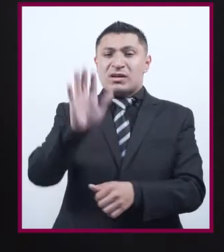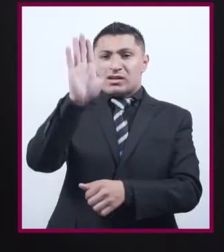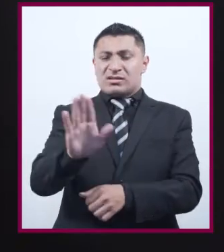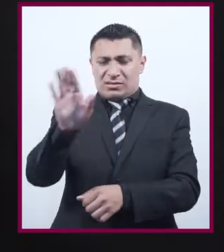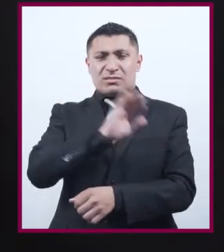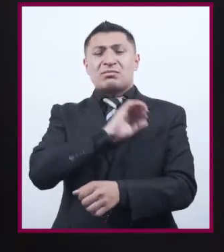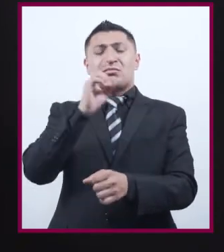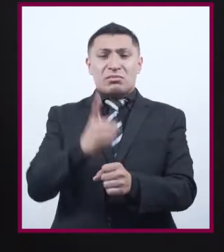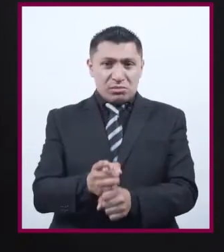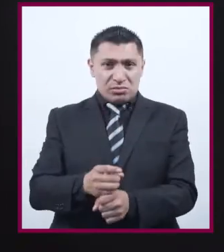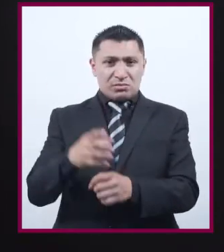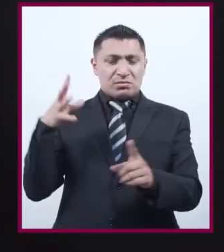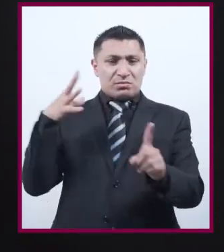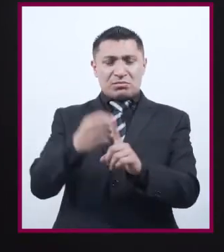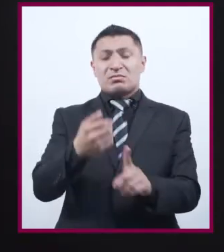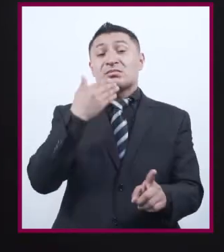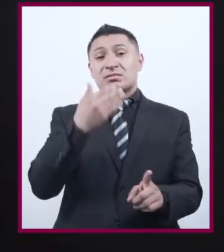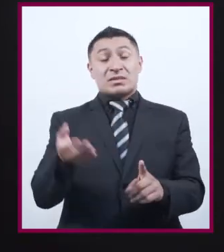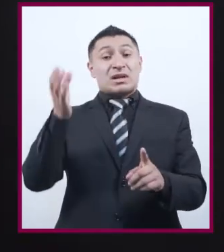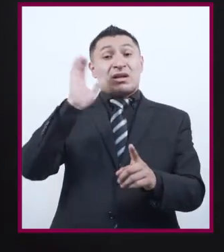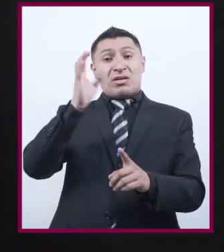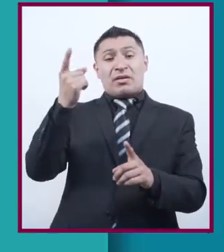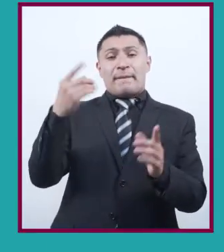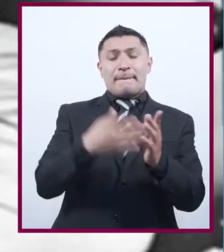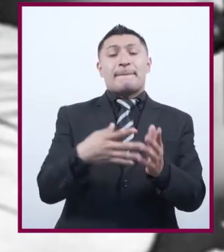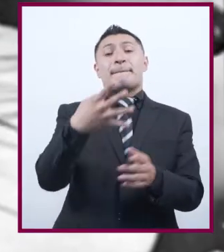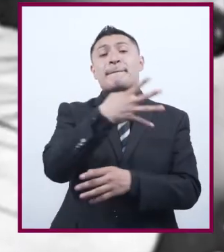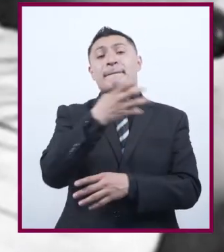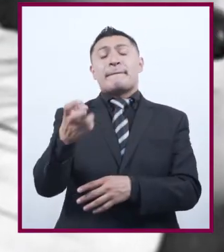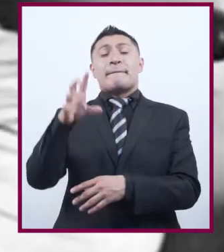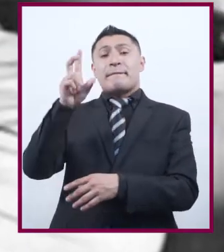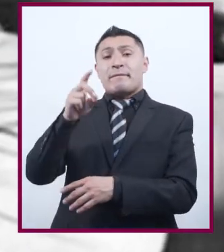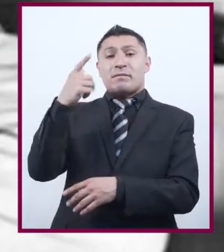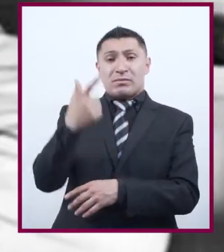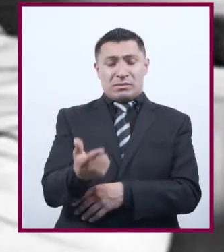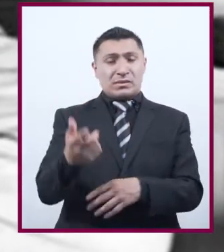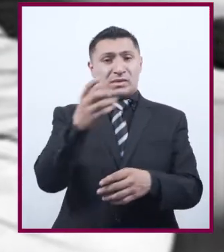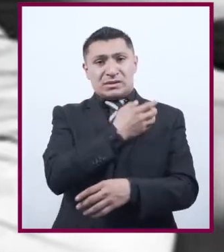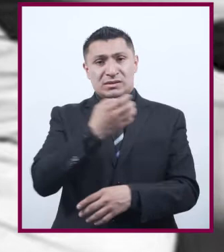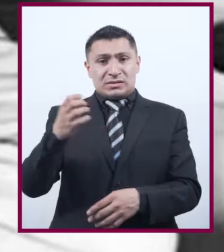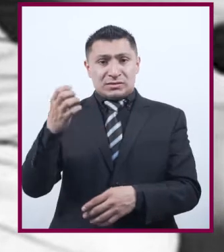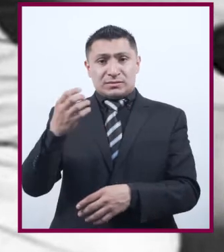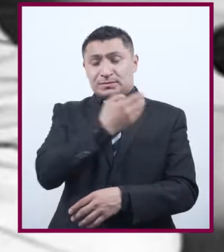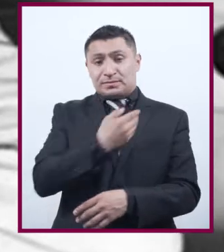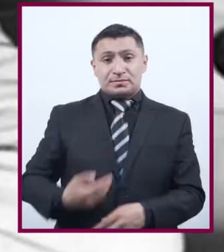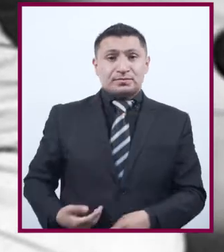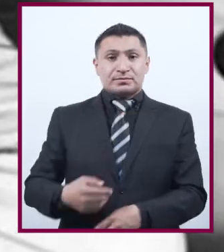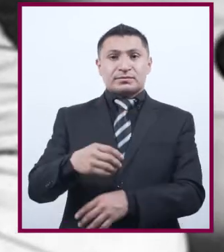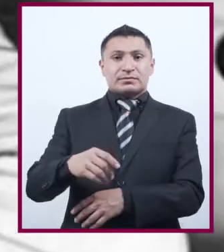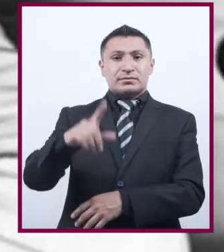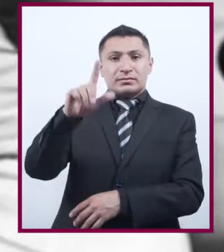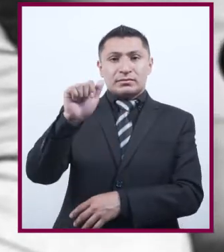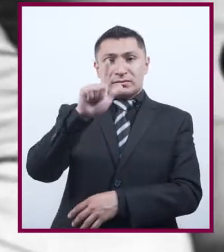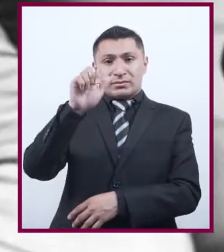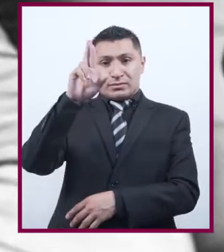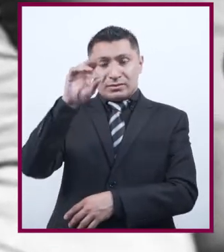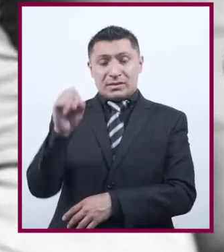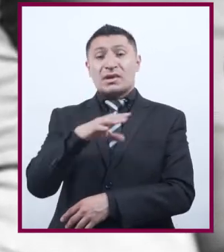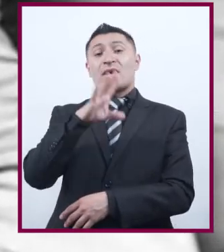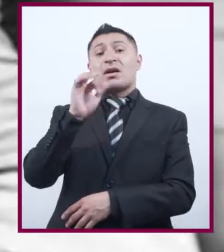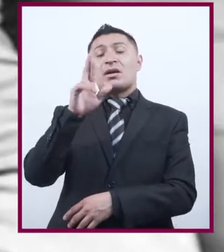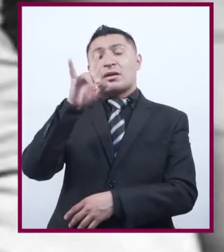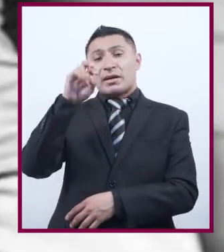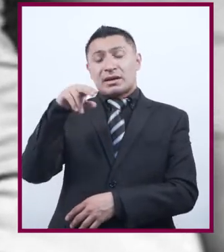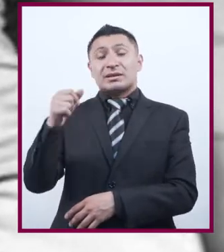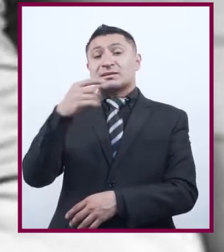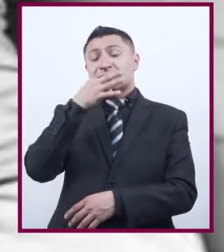de lograr los objetivos cuando en 1937 el entonces presidente Lázaro Cárdenas anunció que colocaría a las